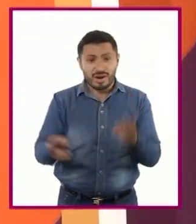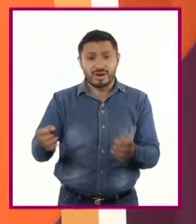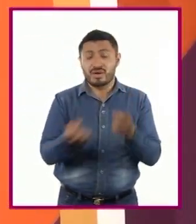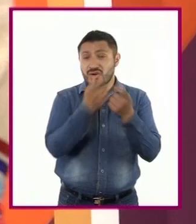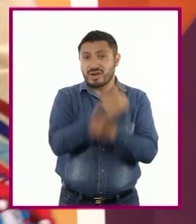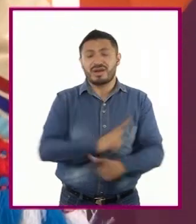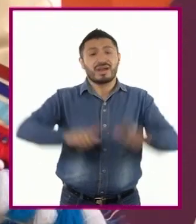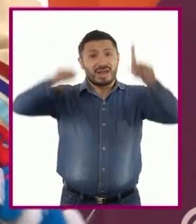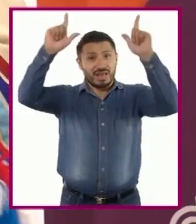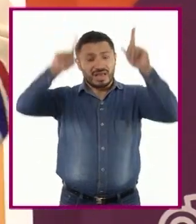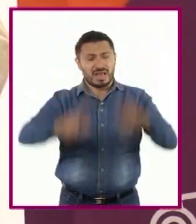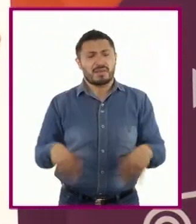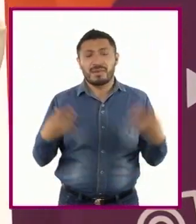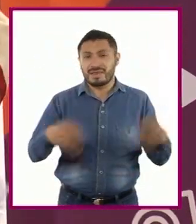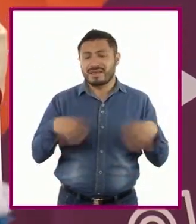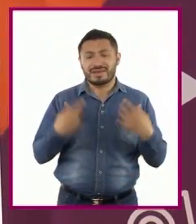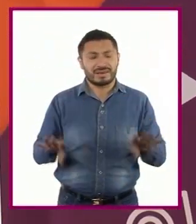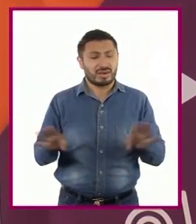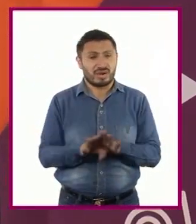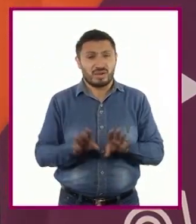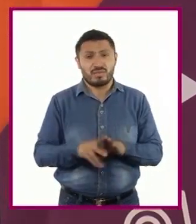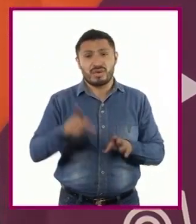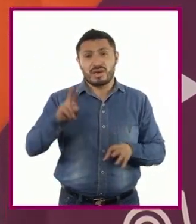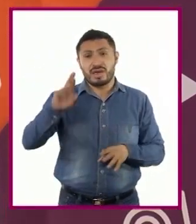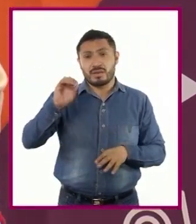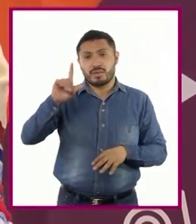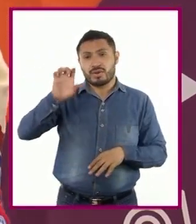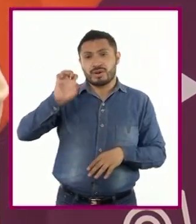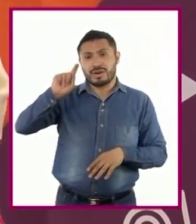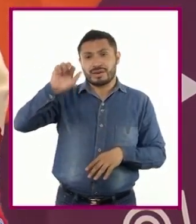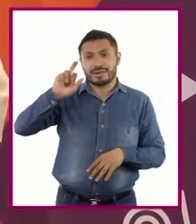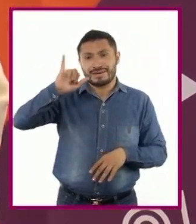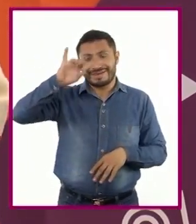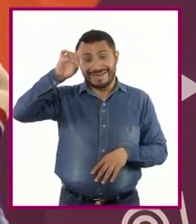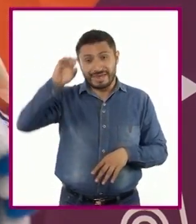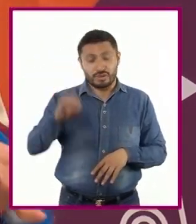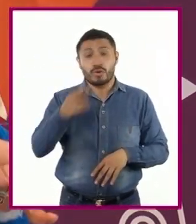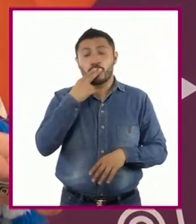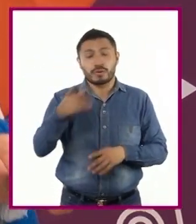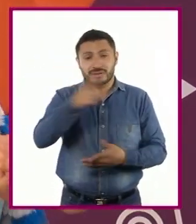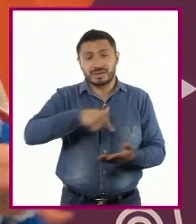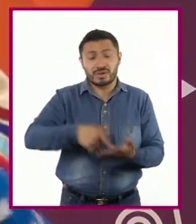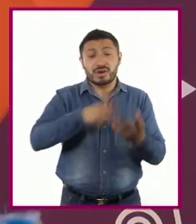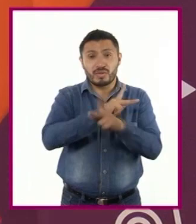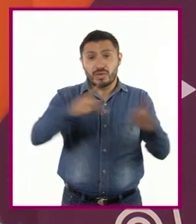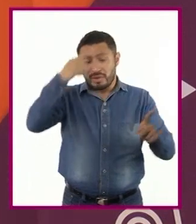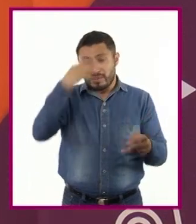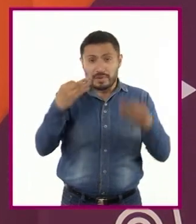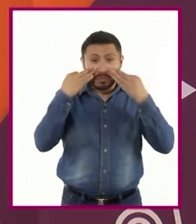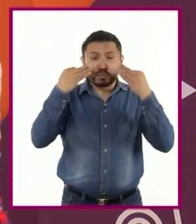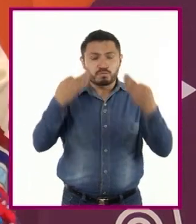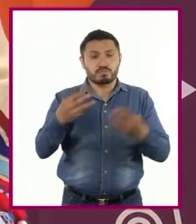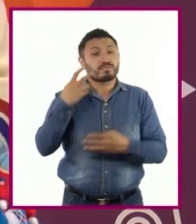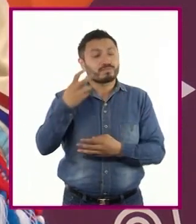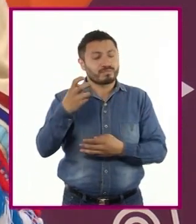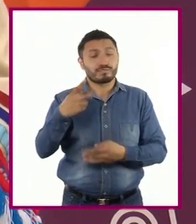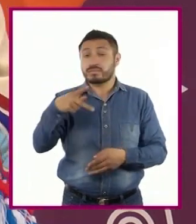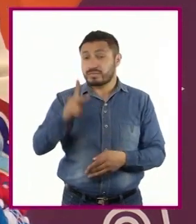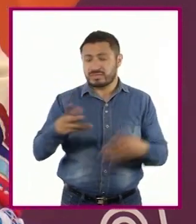libre, resalta al proletariado y usa los espacios públicos para dejar testimonio de ello.